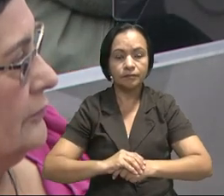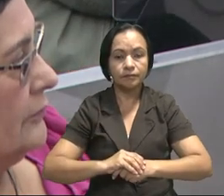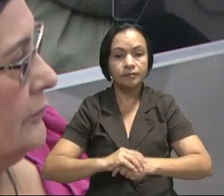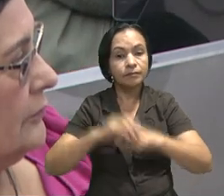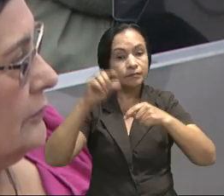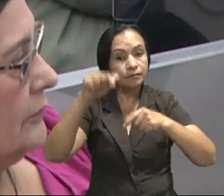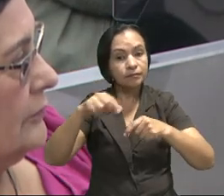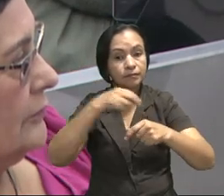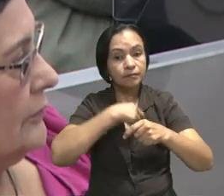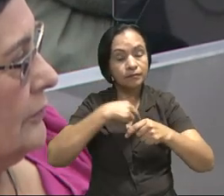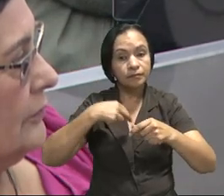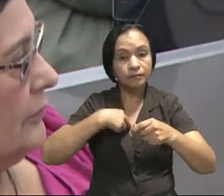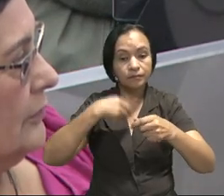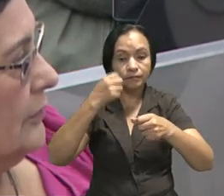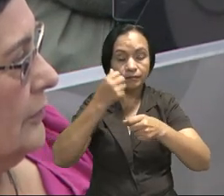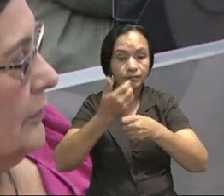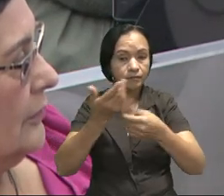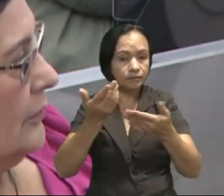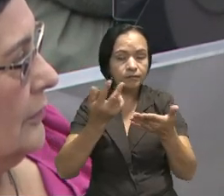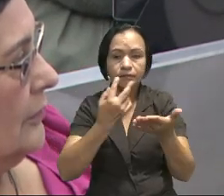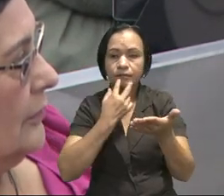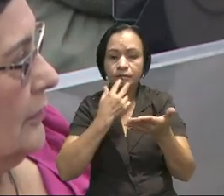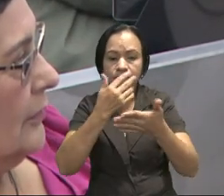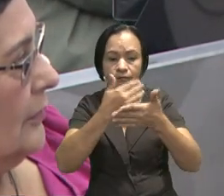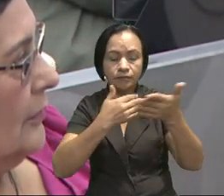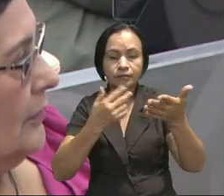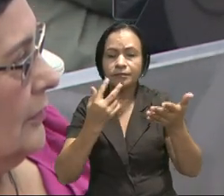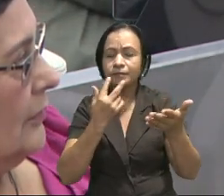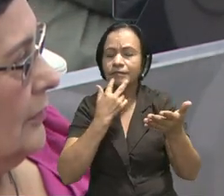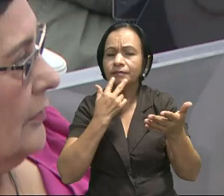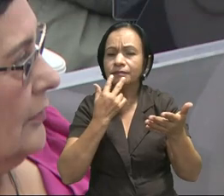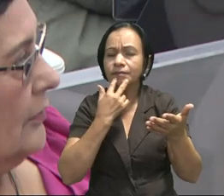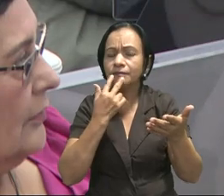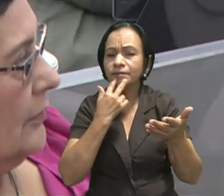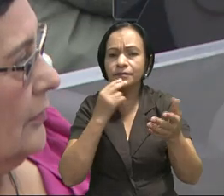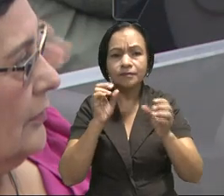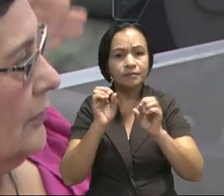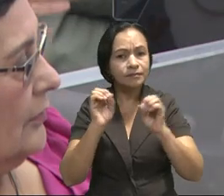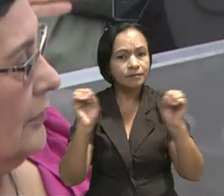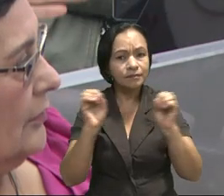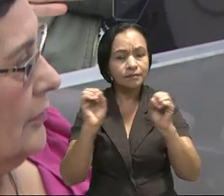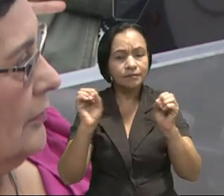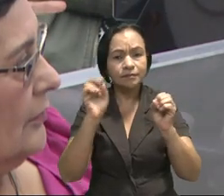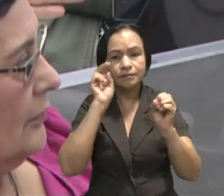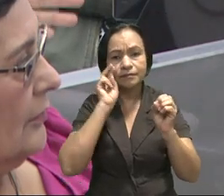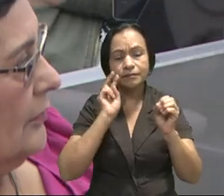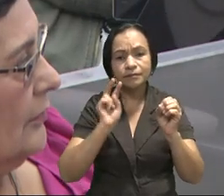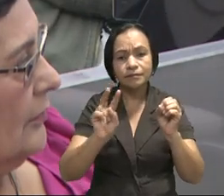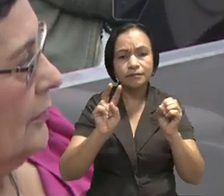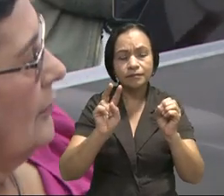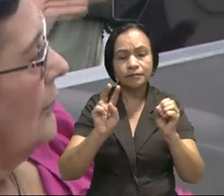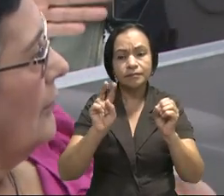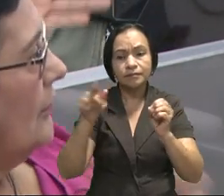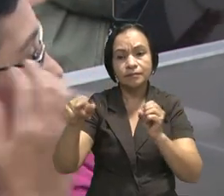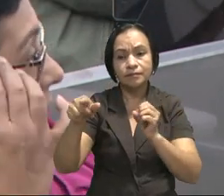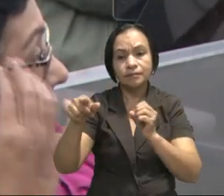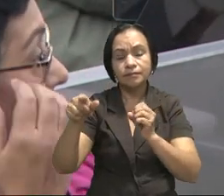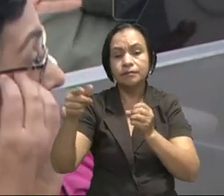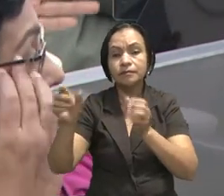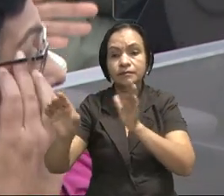Esta facultad no tiene absolutamente nada que ver con la